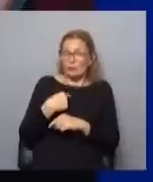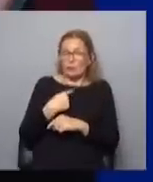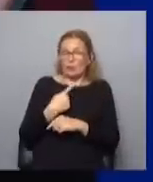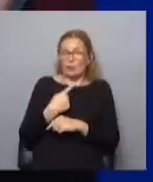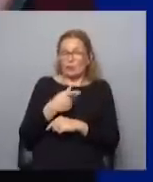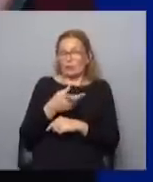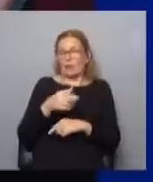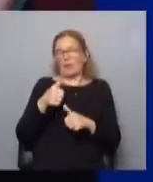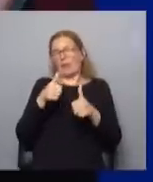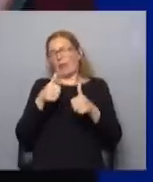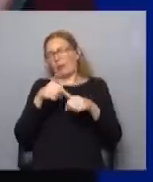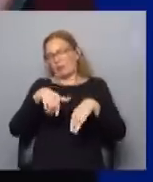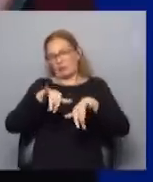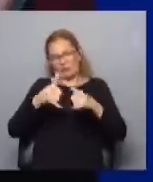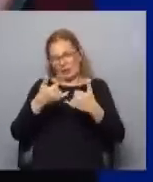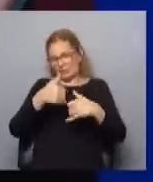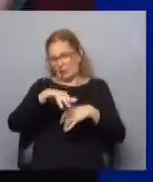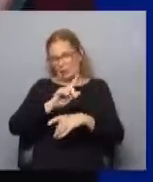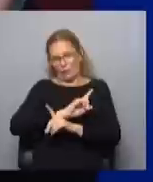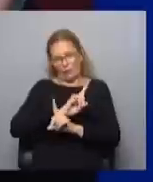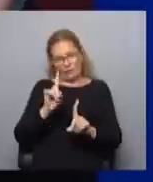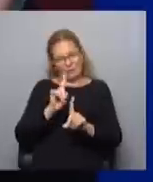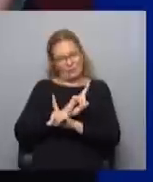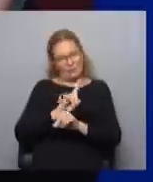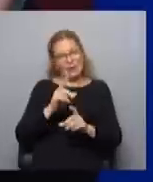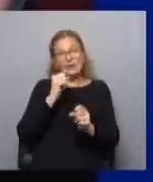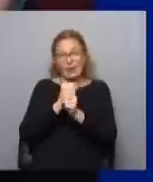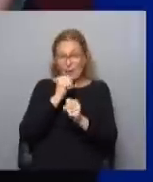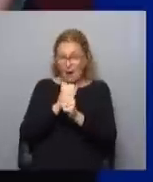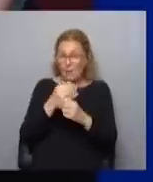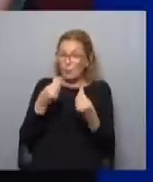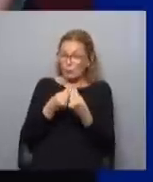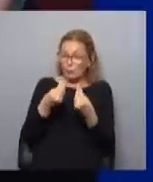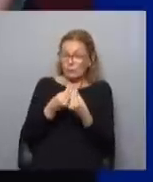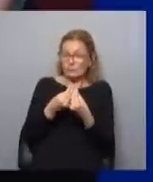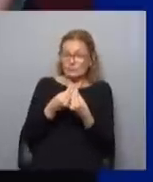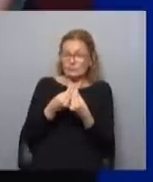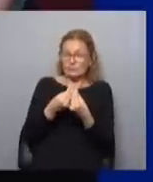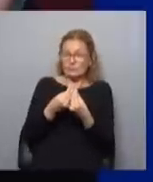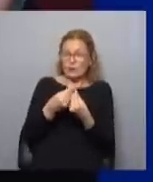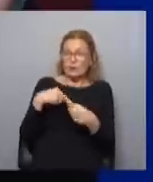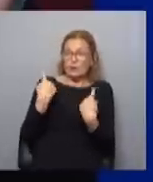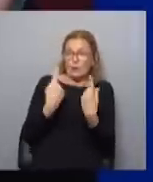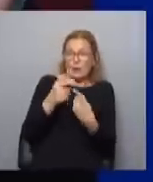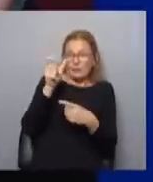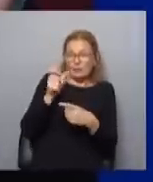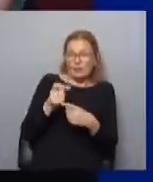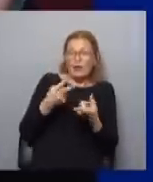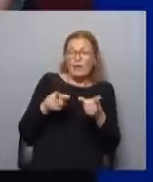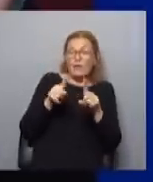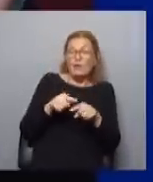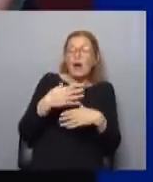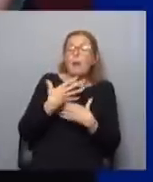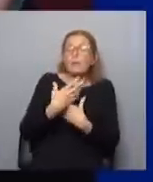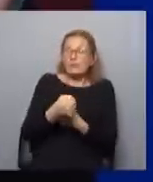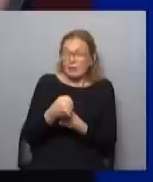digo esto está cantado no no no hay que trabajar mucho la ciudadanía tiene que volver a respaldarlo